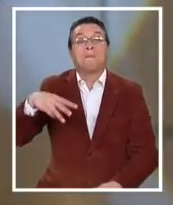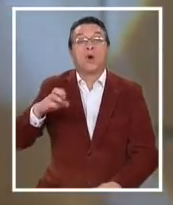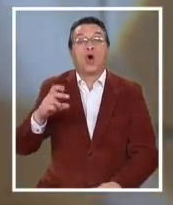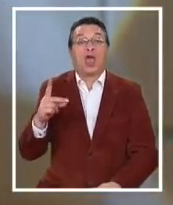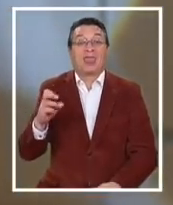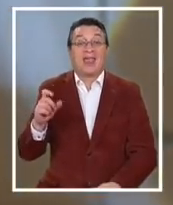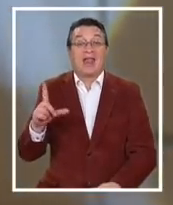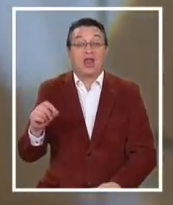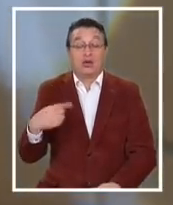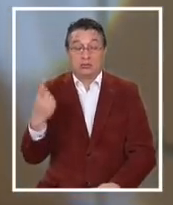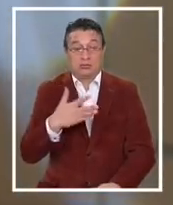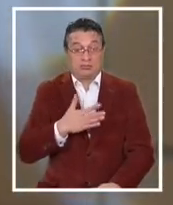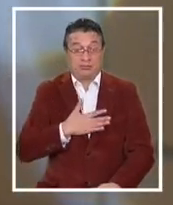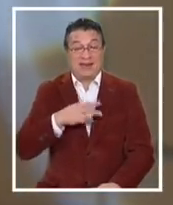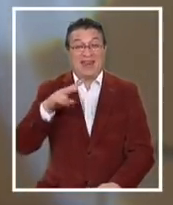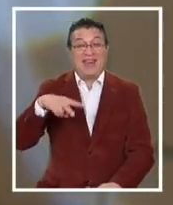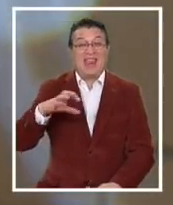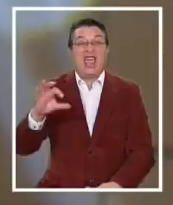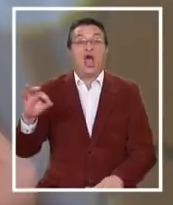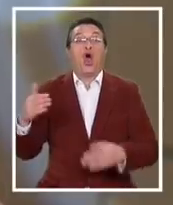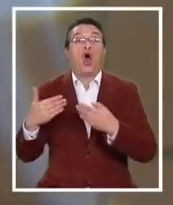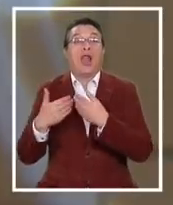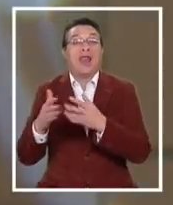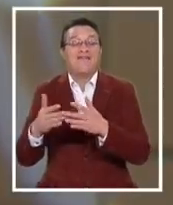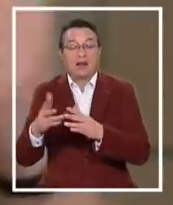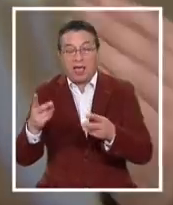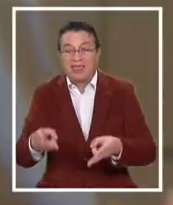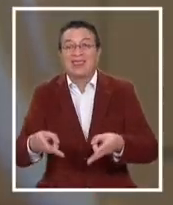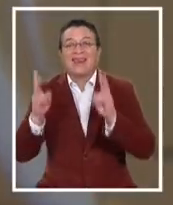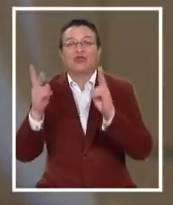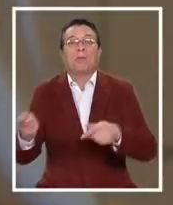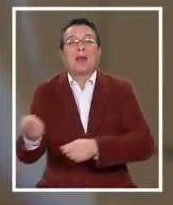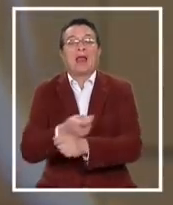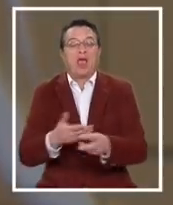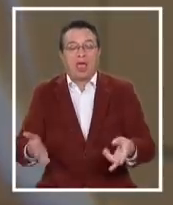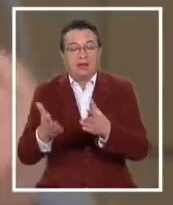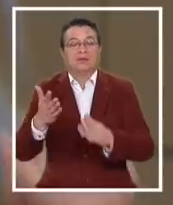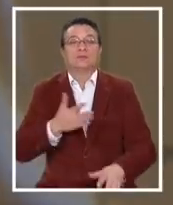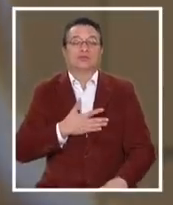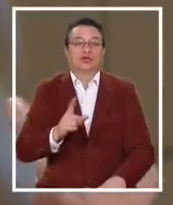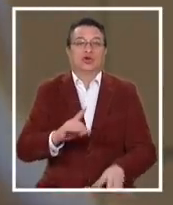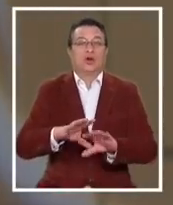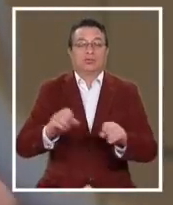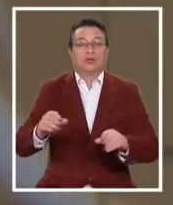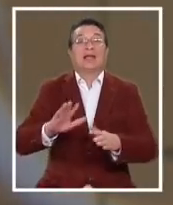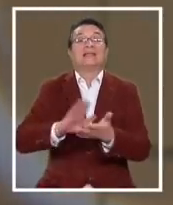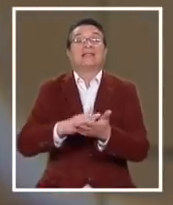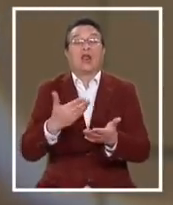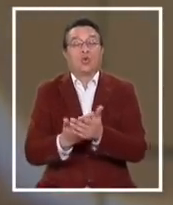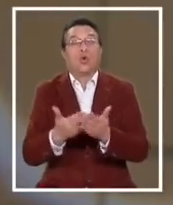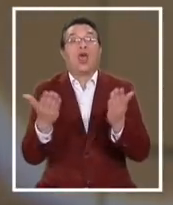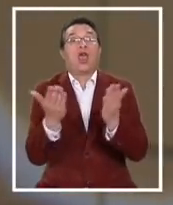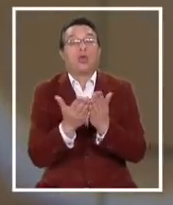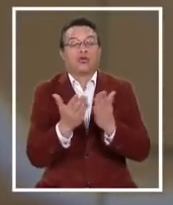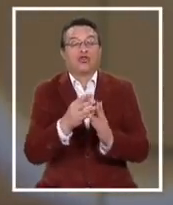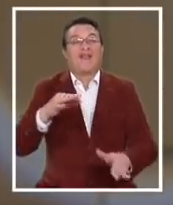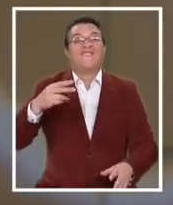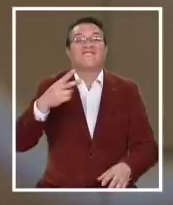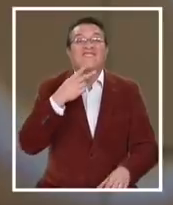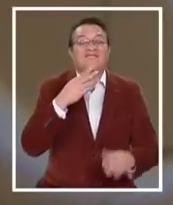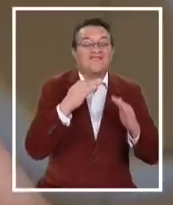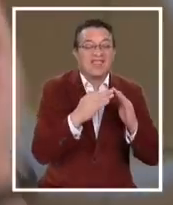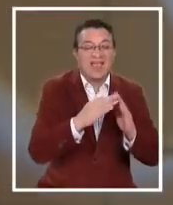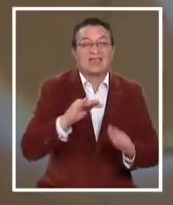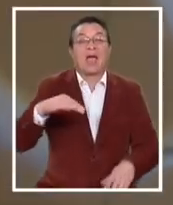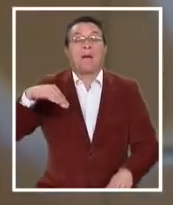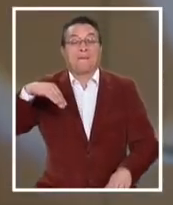que desde nuestra perspectiva era neoliberal, que entregaba derechos al ámbito del mercado. Mm. En particular salud, educación, vivienda, pensiones. Tenemos una